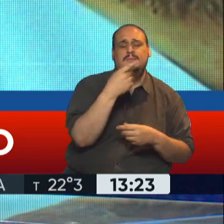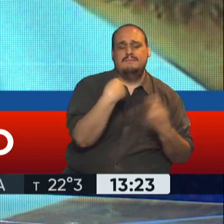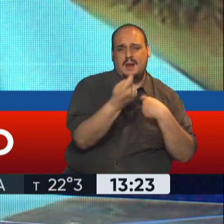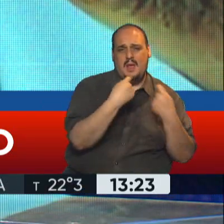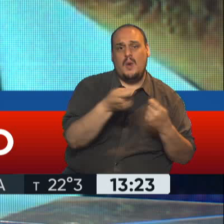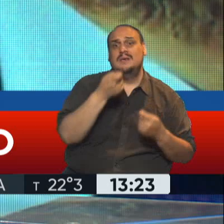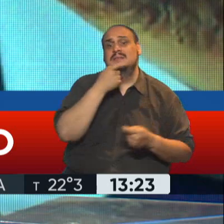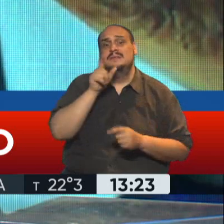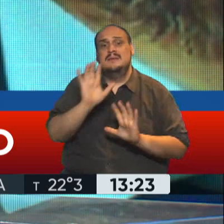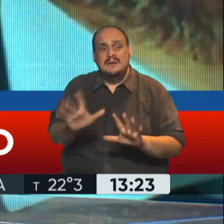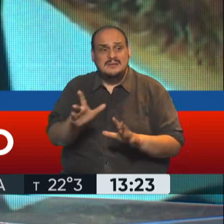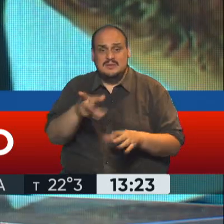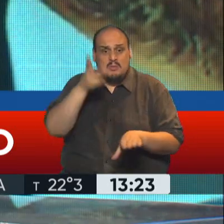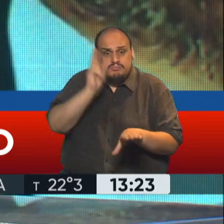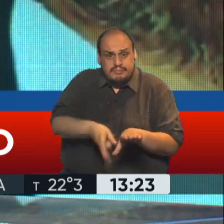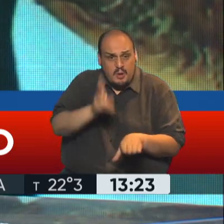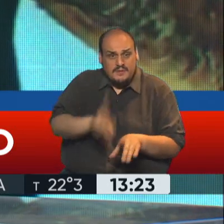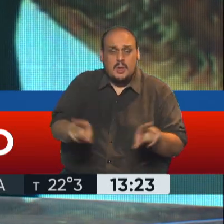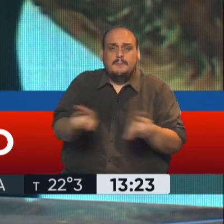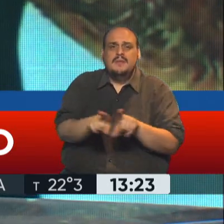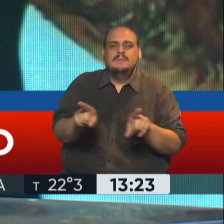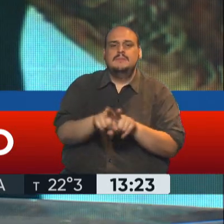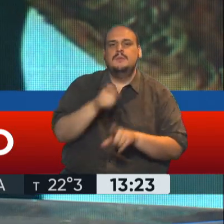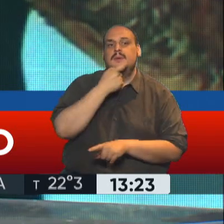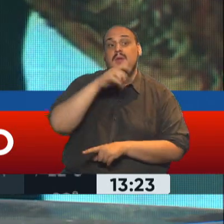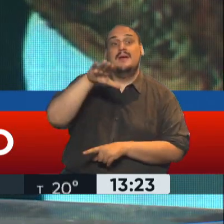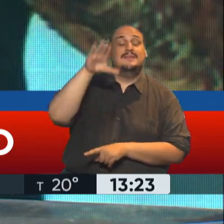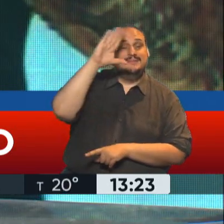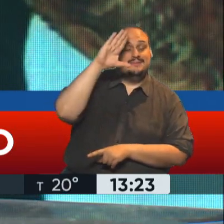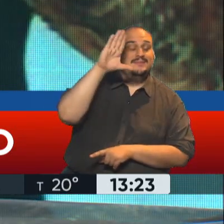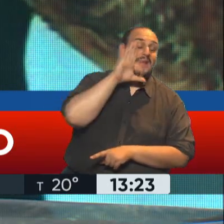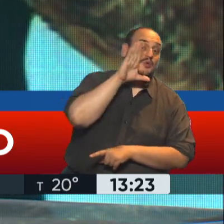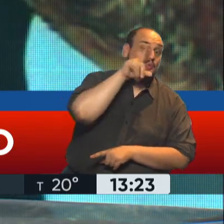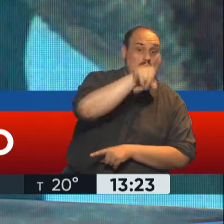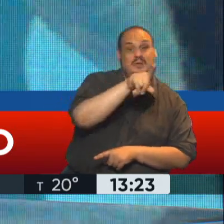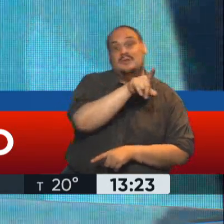o si se concreta ese cierre, como hizo Estados Unidos, por ejemplo, con Cuba,